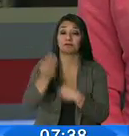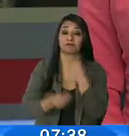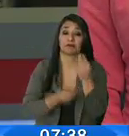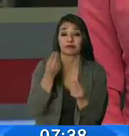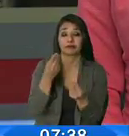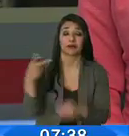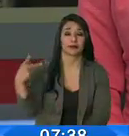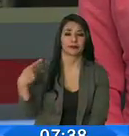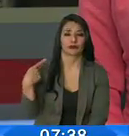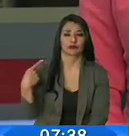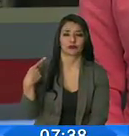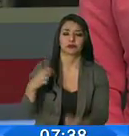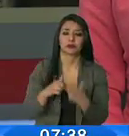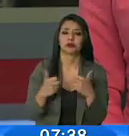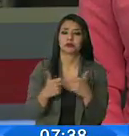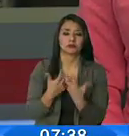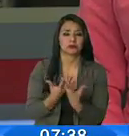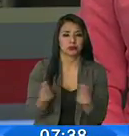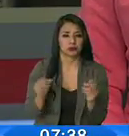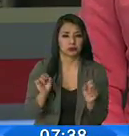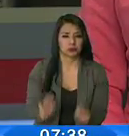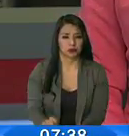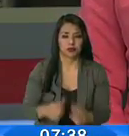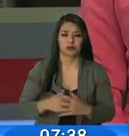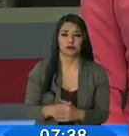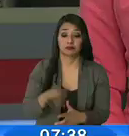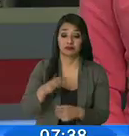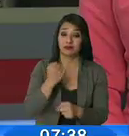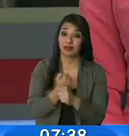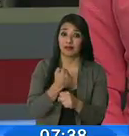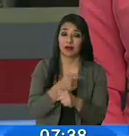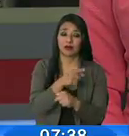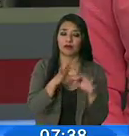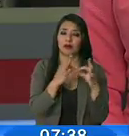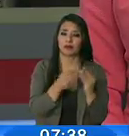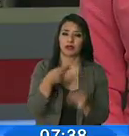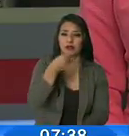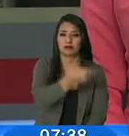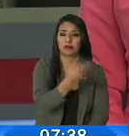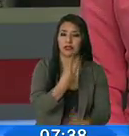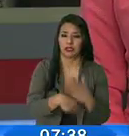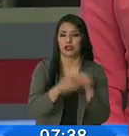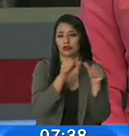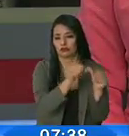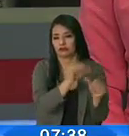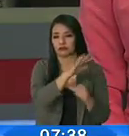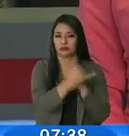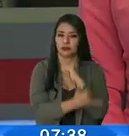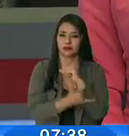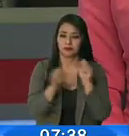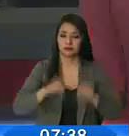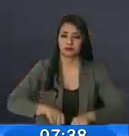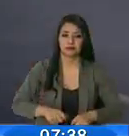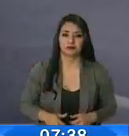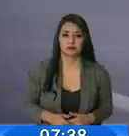una salida a sus problemas económicos. Con ese trabajo mantienen a sus familias y a los hijos que dejaron en su país.